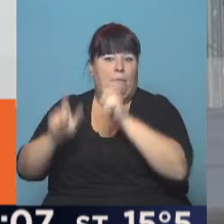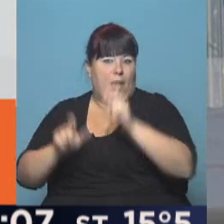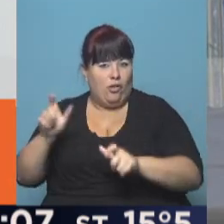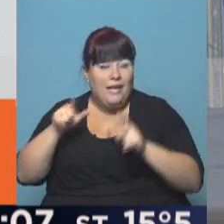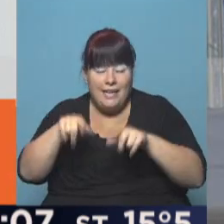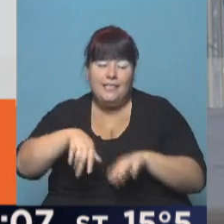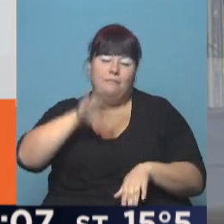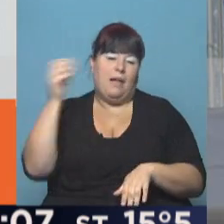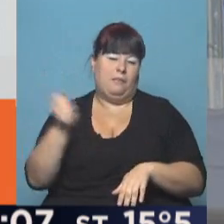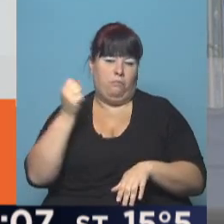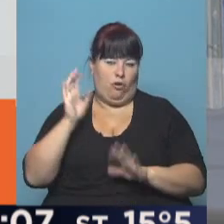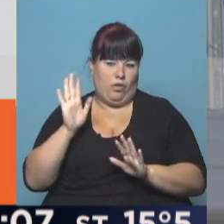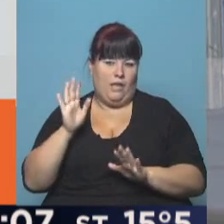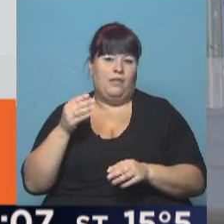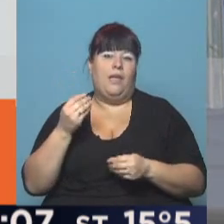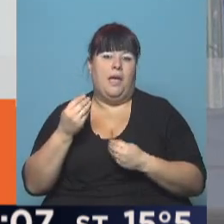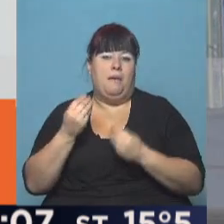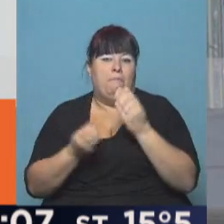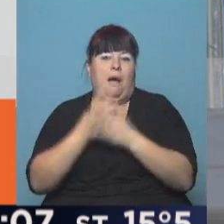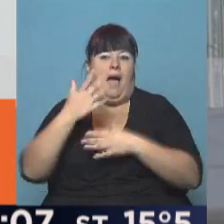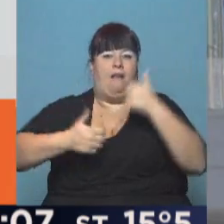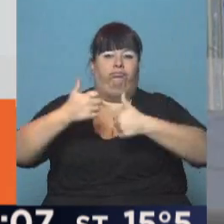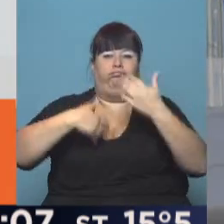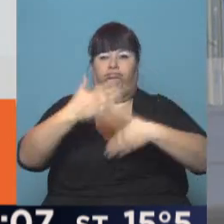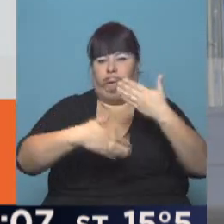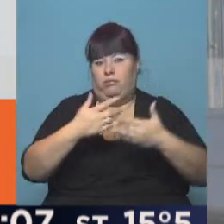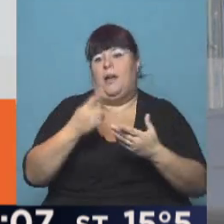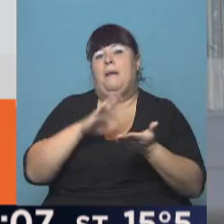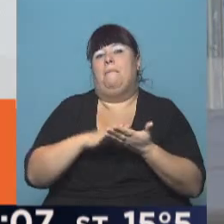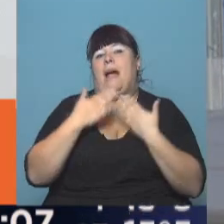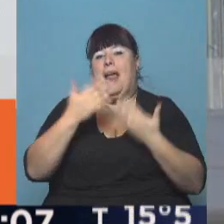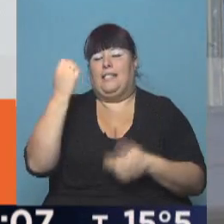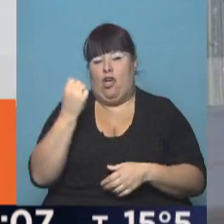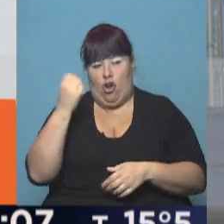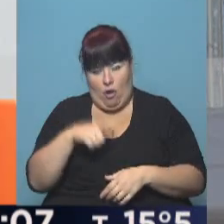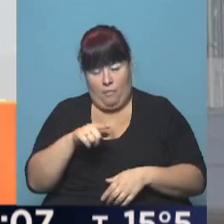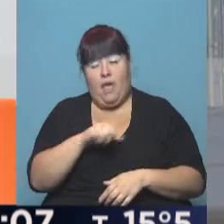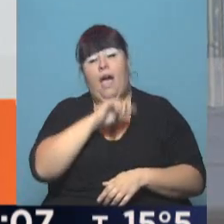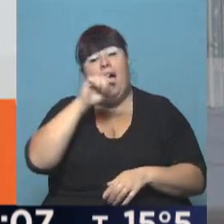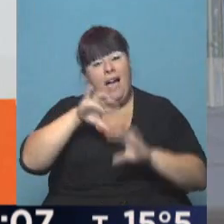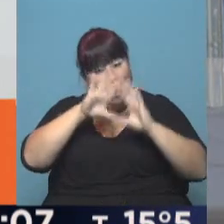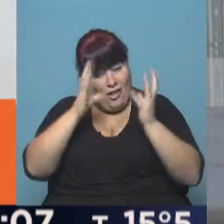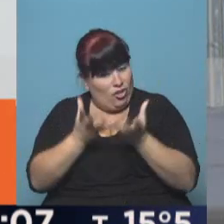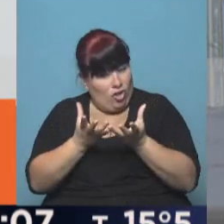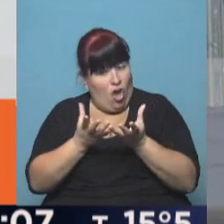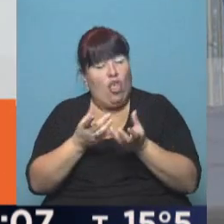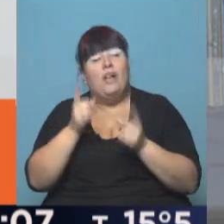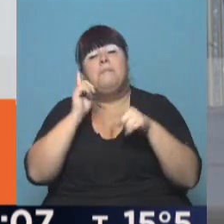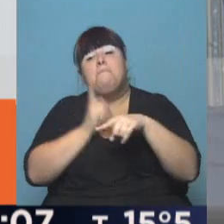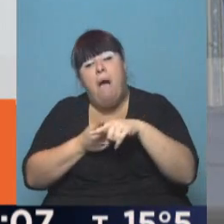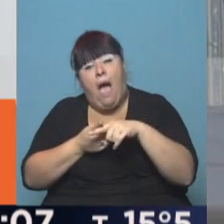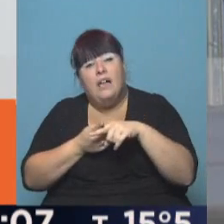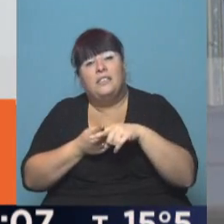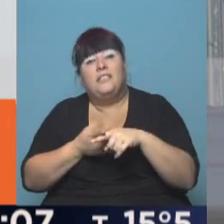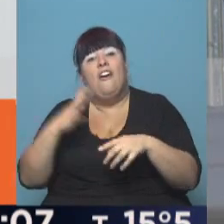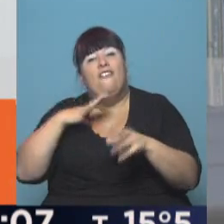fuente de creación de competitividad para una economía. Ahora, todo esto no funciona si además no